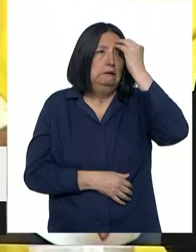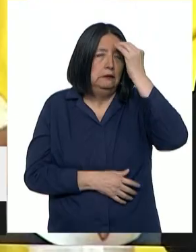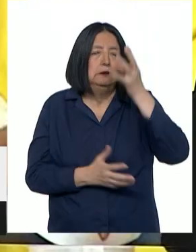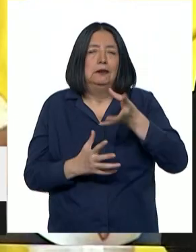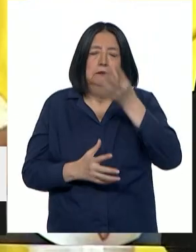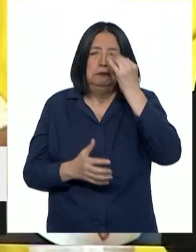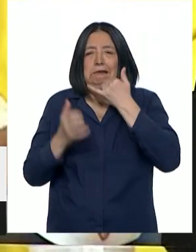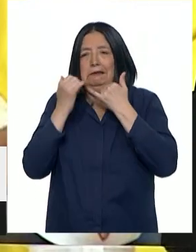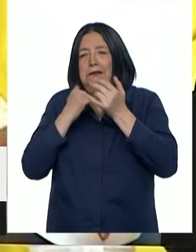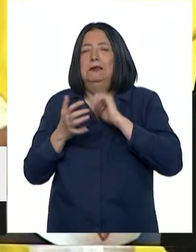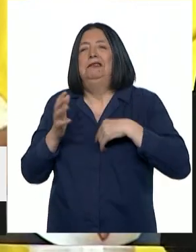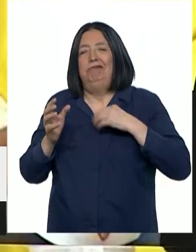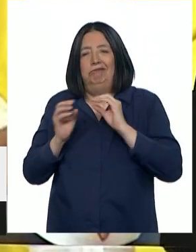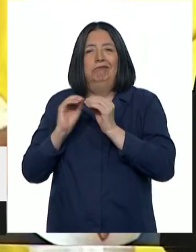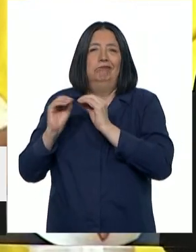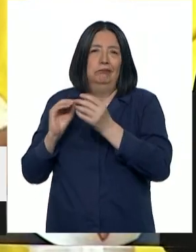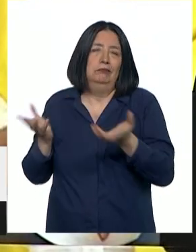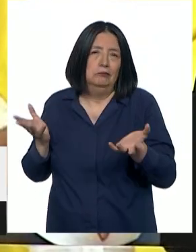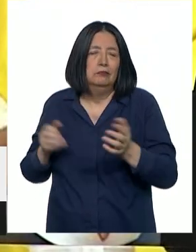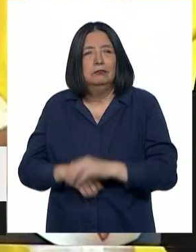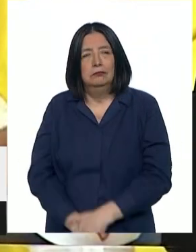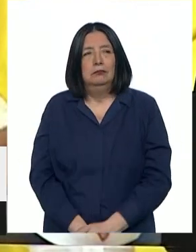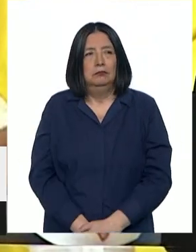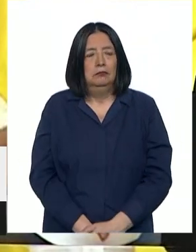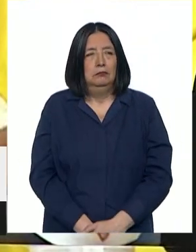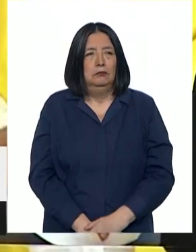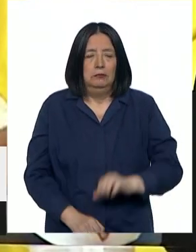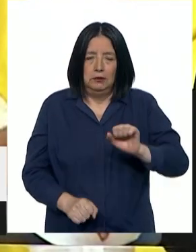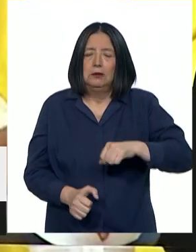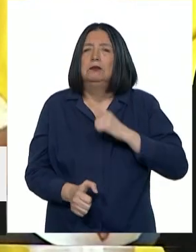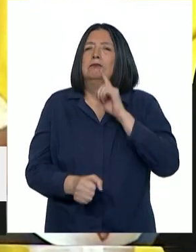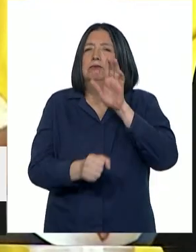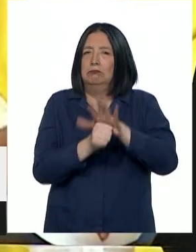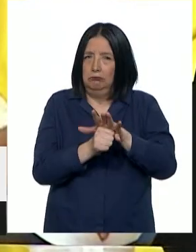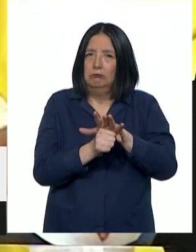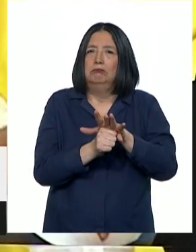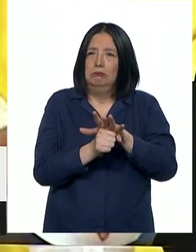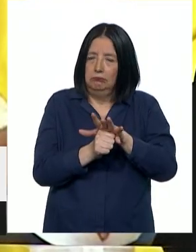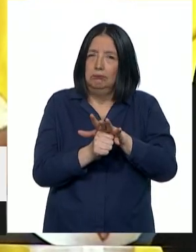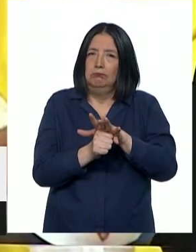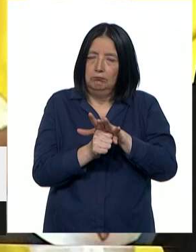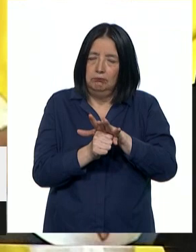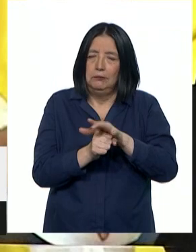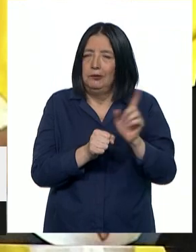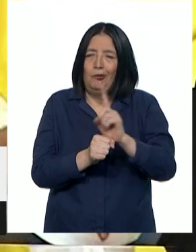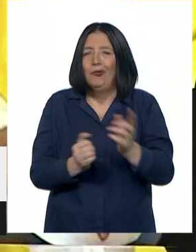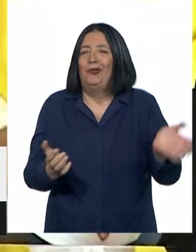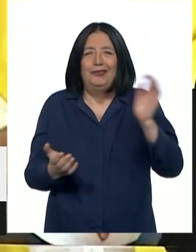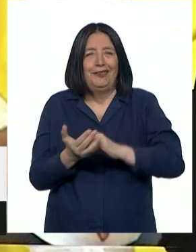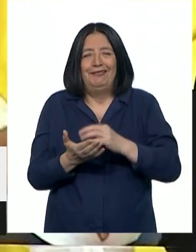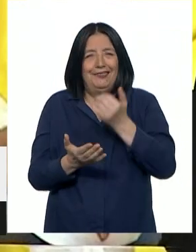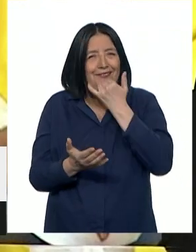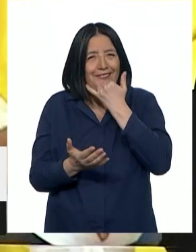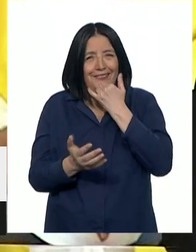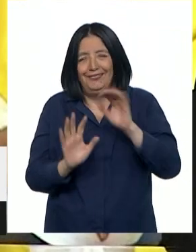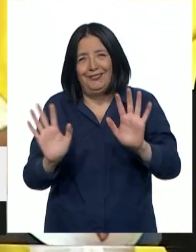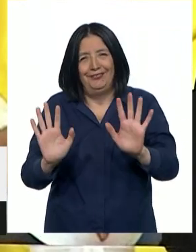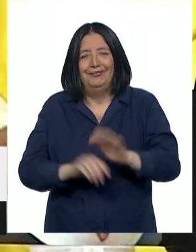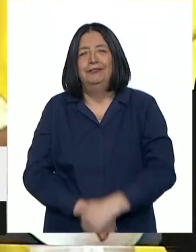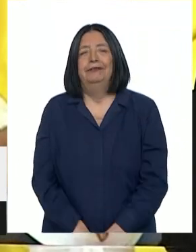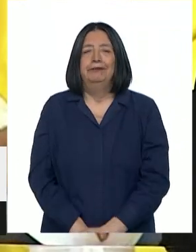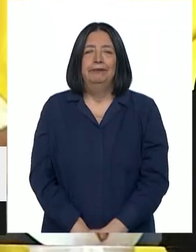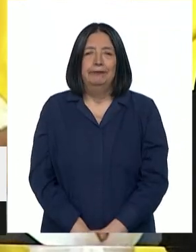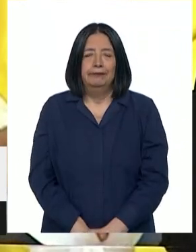errores y nos corregimos con el compromiso de no volver a cometer el mismo error.